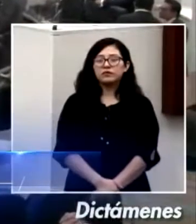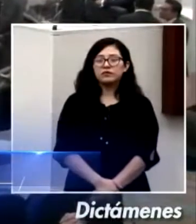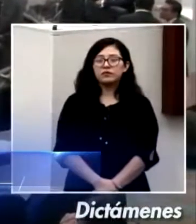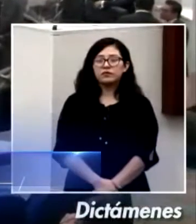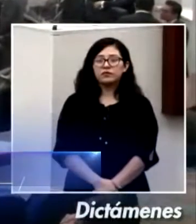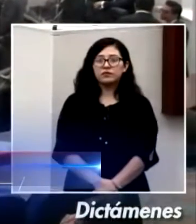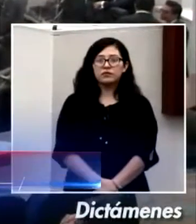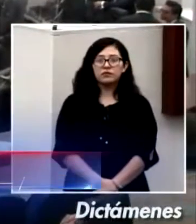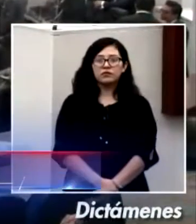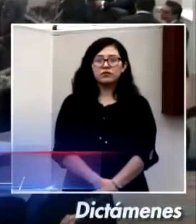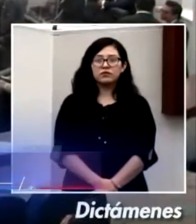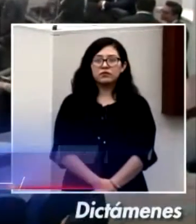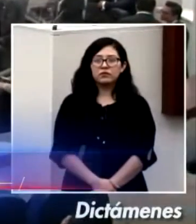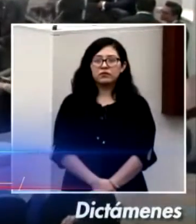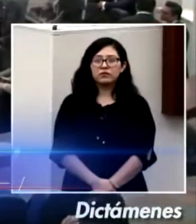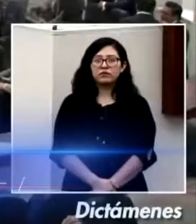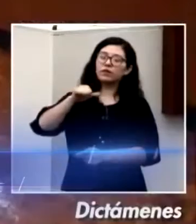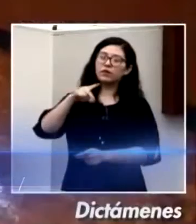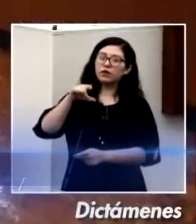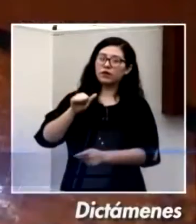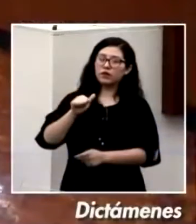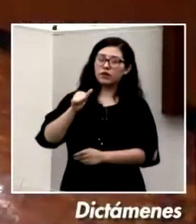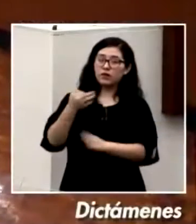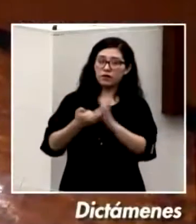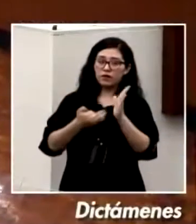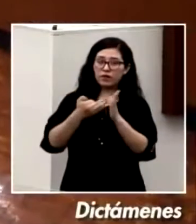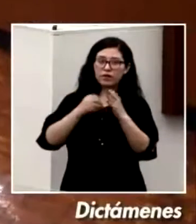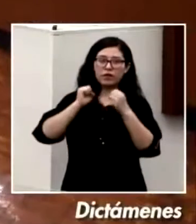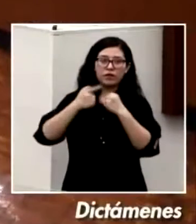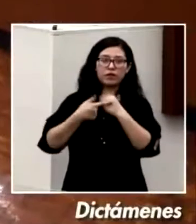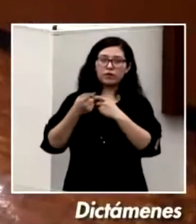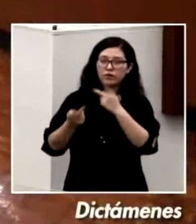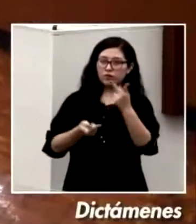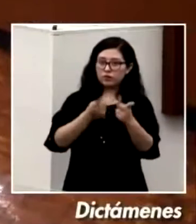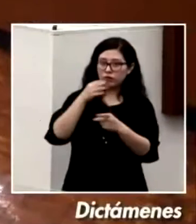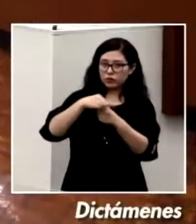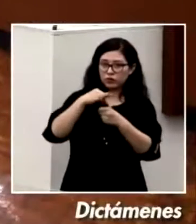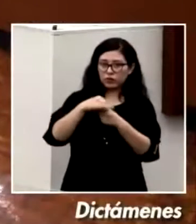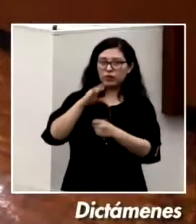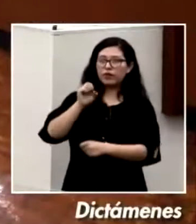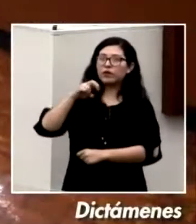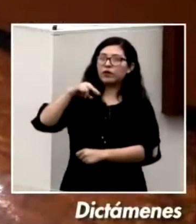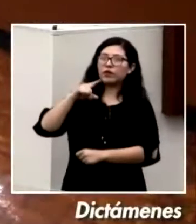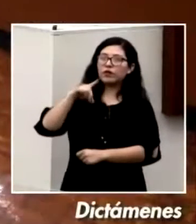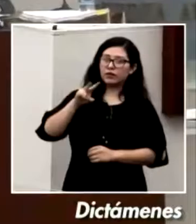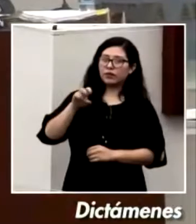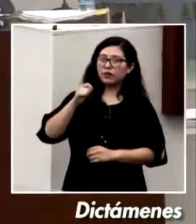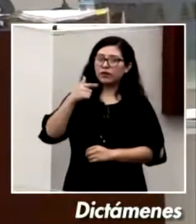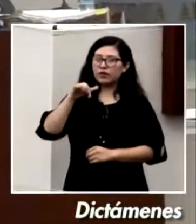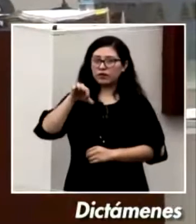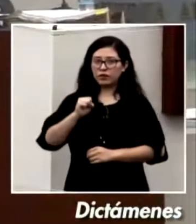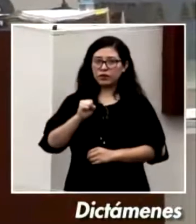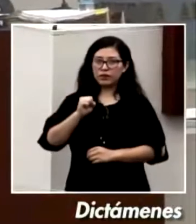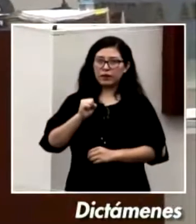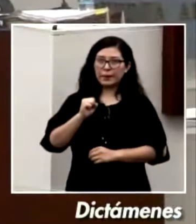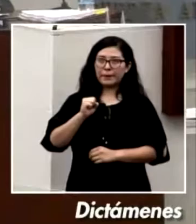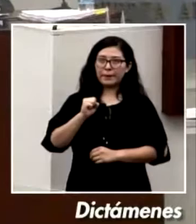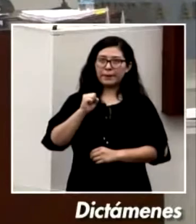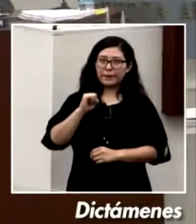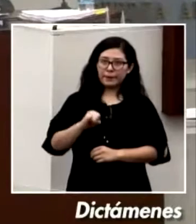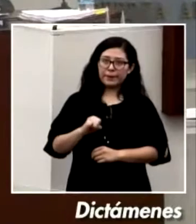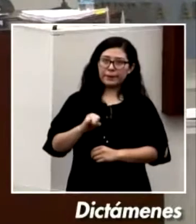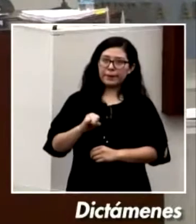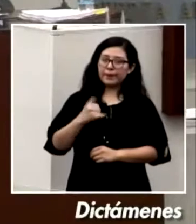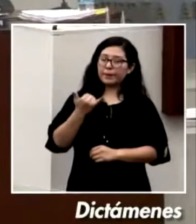de atención a los entes auditables y a la propia Auditoría Superior del Estado, para que se hagan las cosas de la mejor manera, señaló